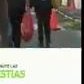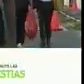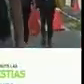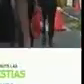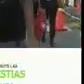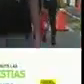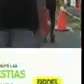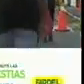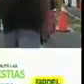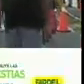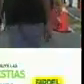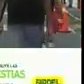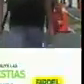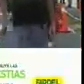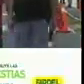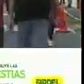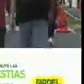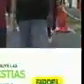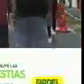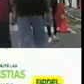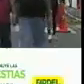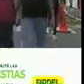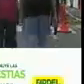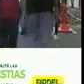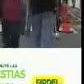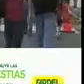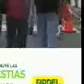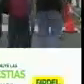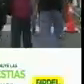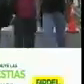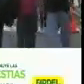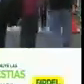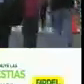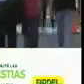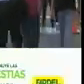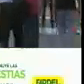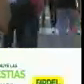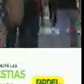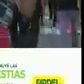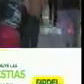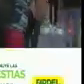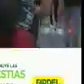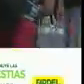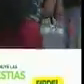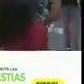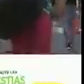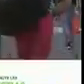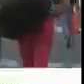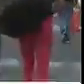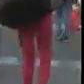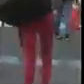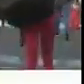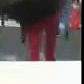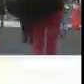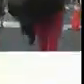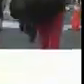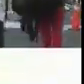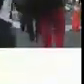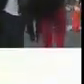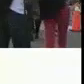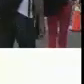Para Ernesto Amaya, la influencia de sus amigos fue suficiente para entrar a un vicio que por años luchó por